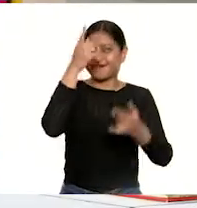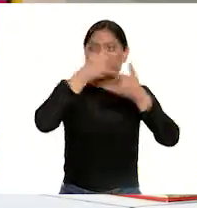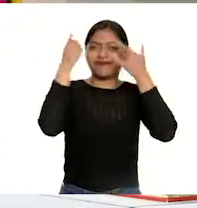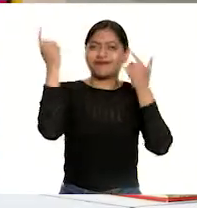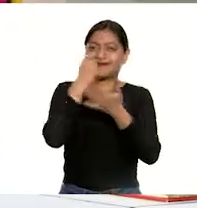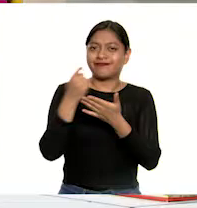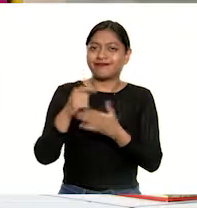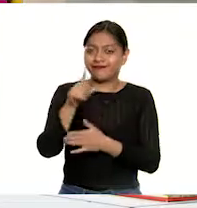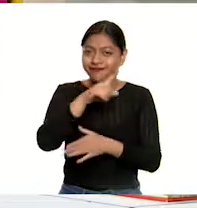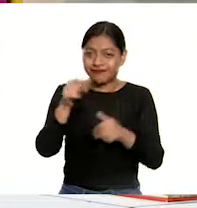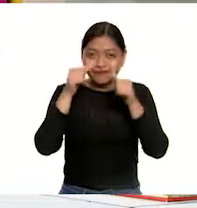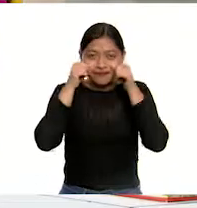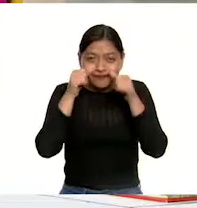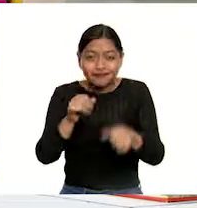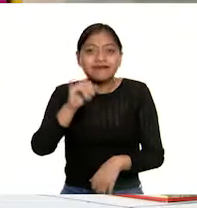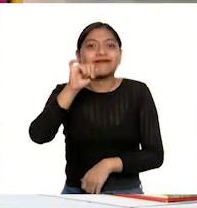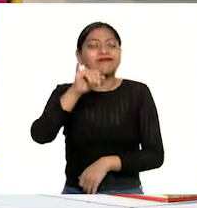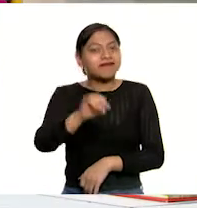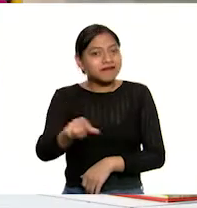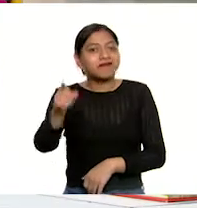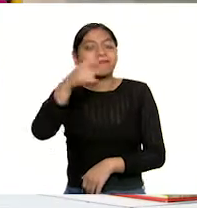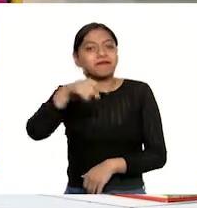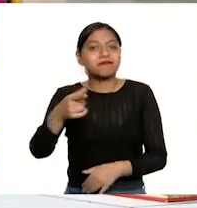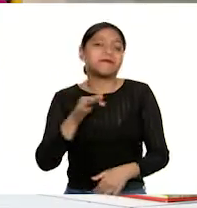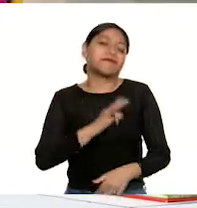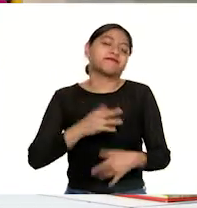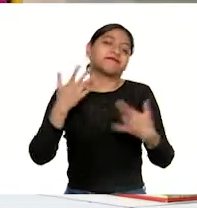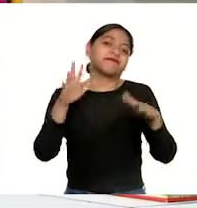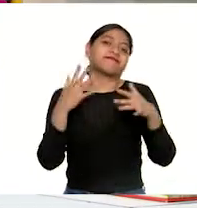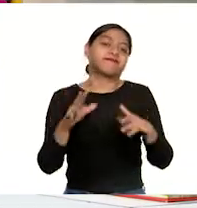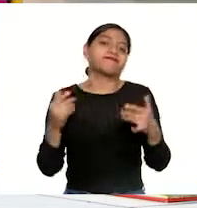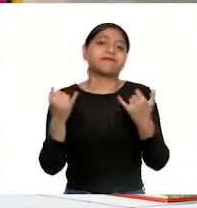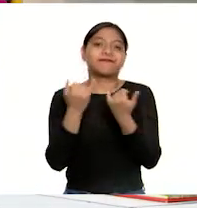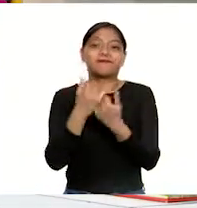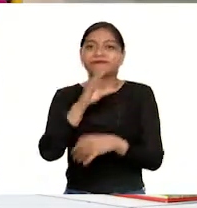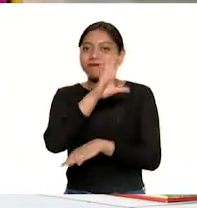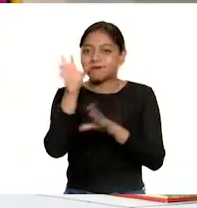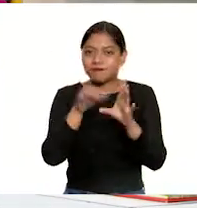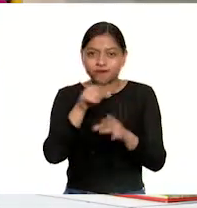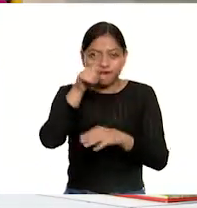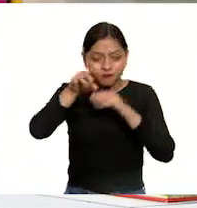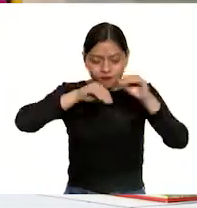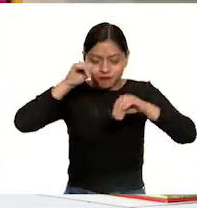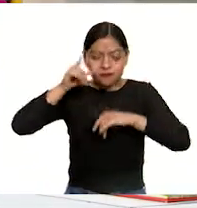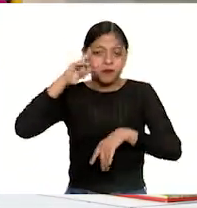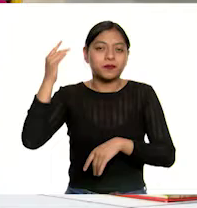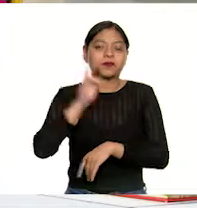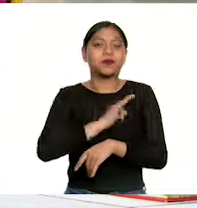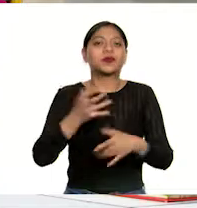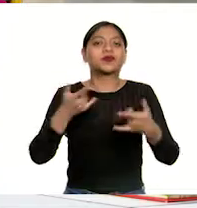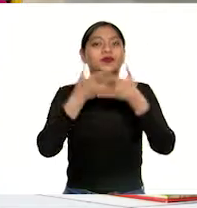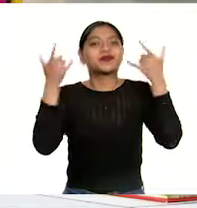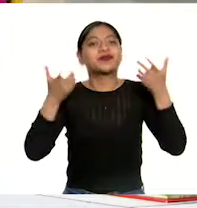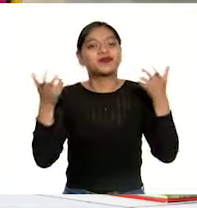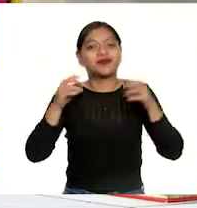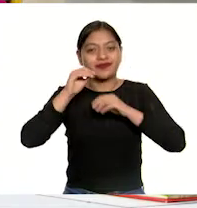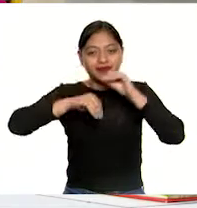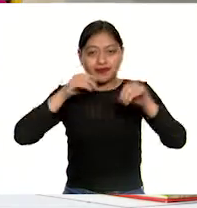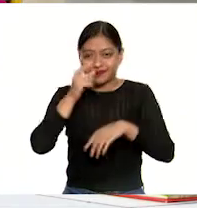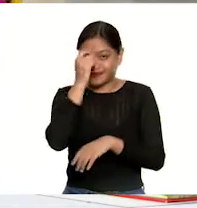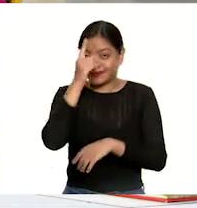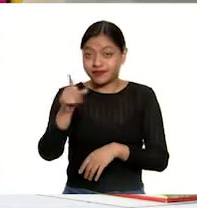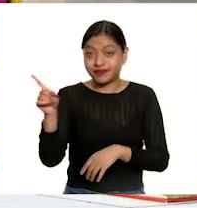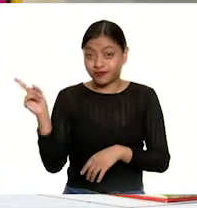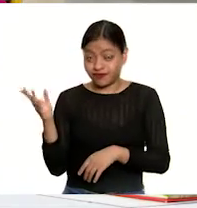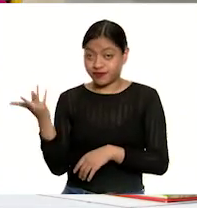atención, están tomando en cuenta todos los elementos que necesitamos para estructurar nuestro cuento. De hecho, las niñas y los niños